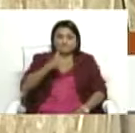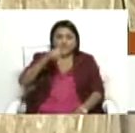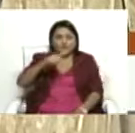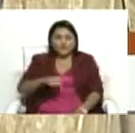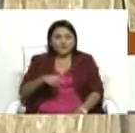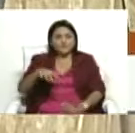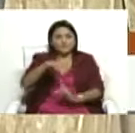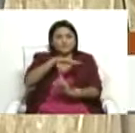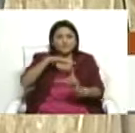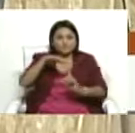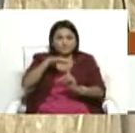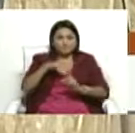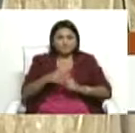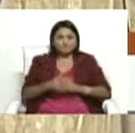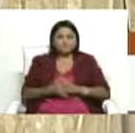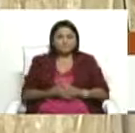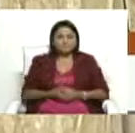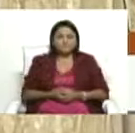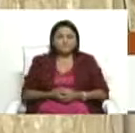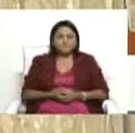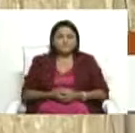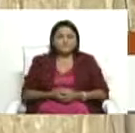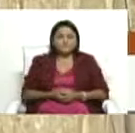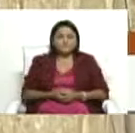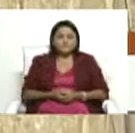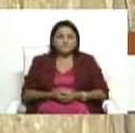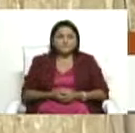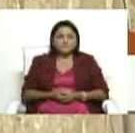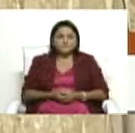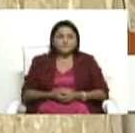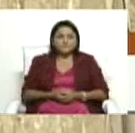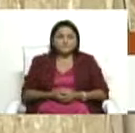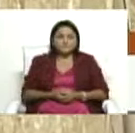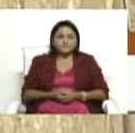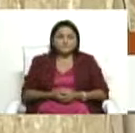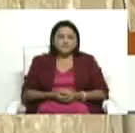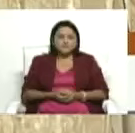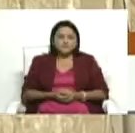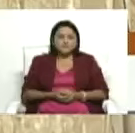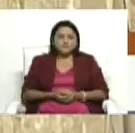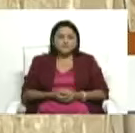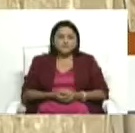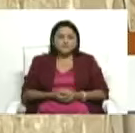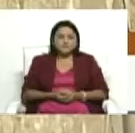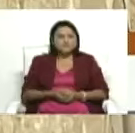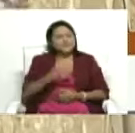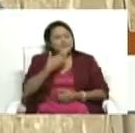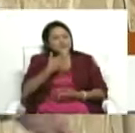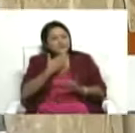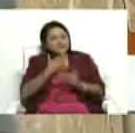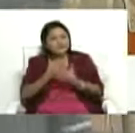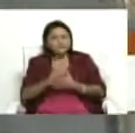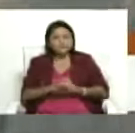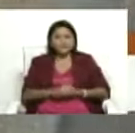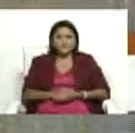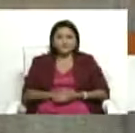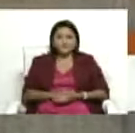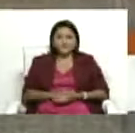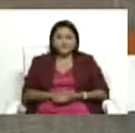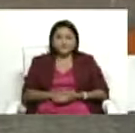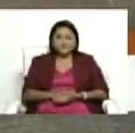sala que nos invita al heroísmo, a la valentía y al futuro, les damos las gracias. Muchas gracias.